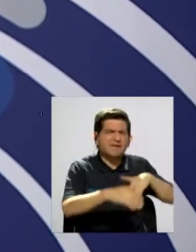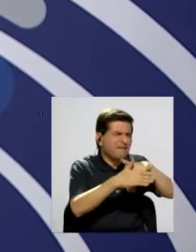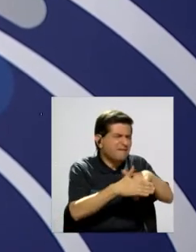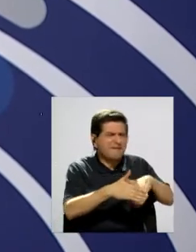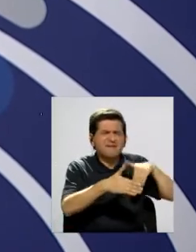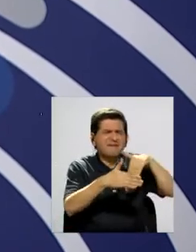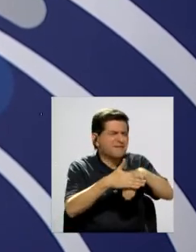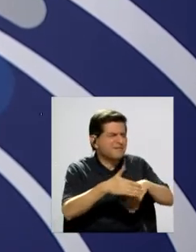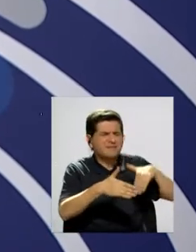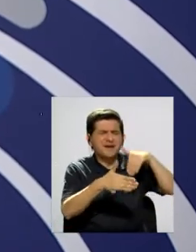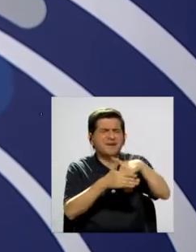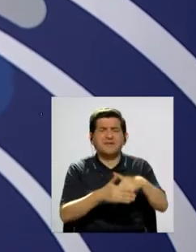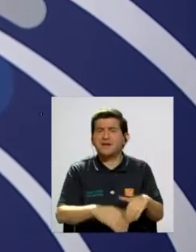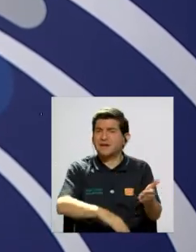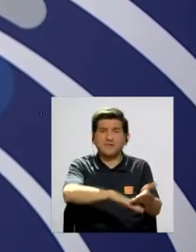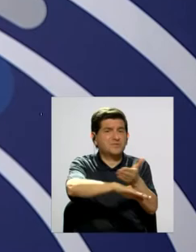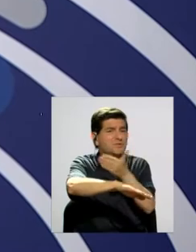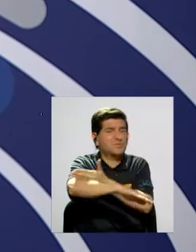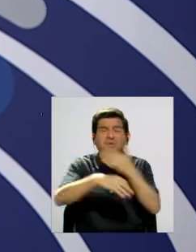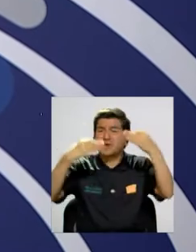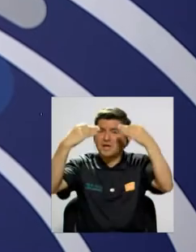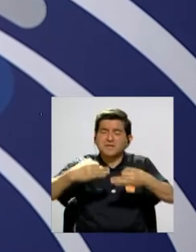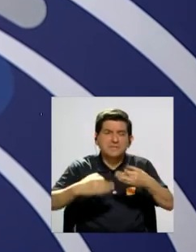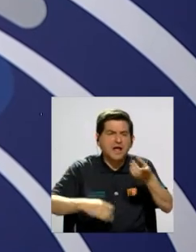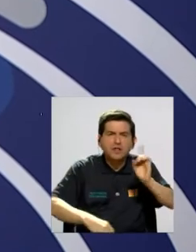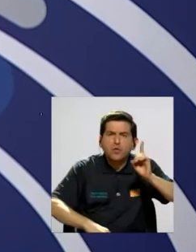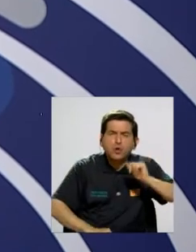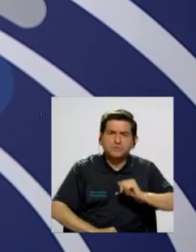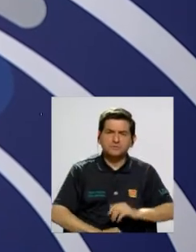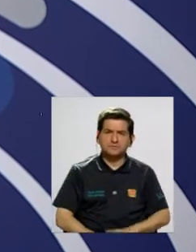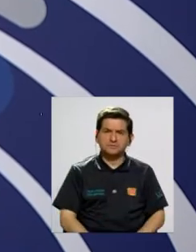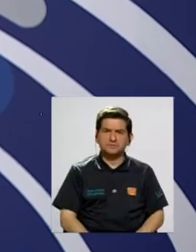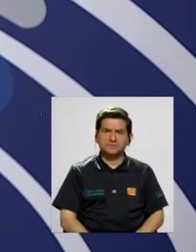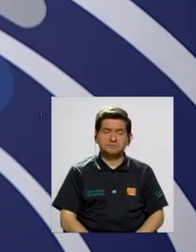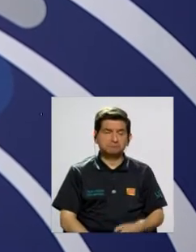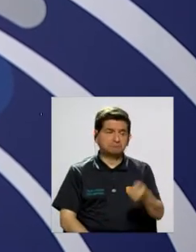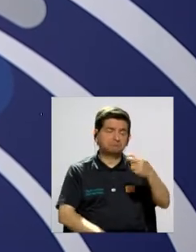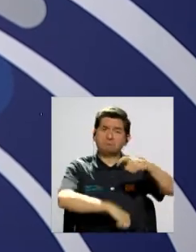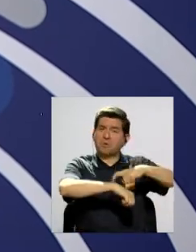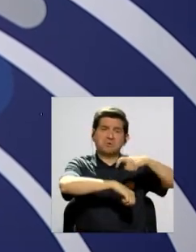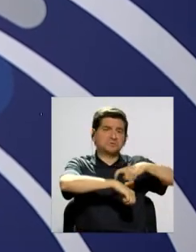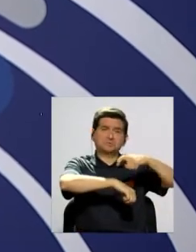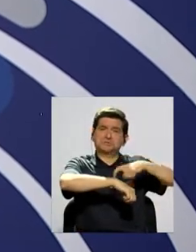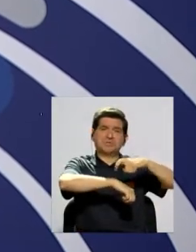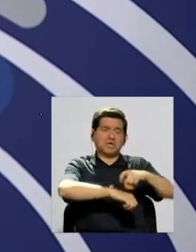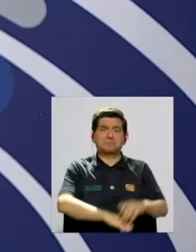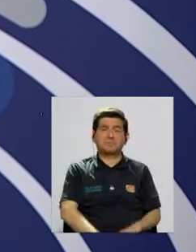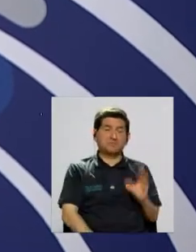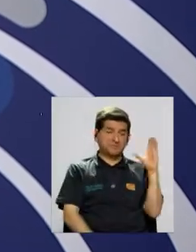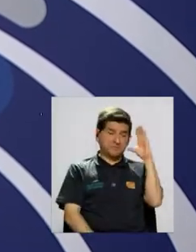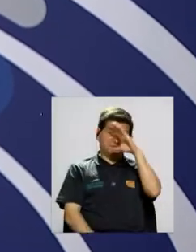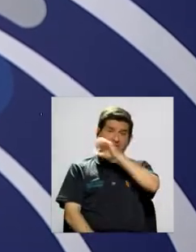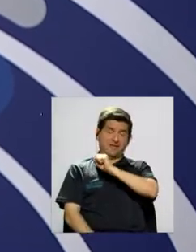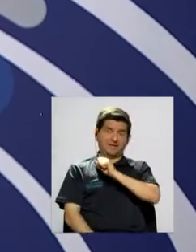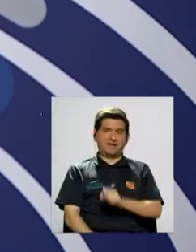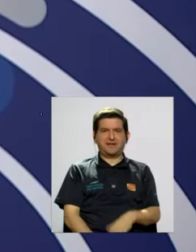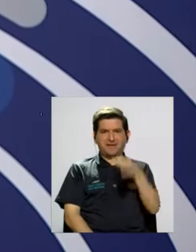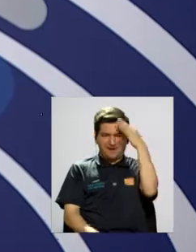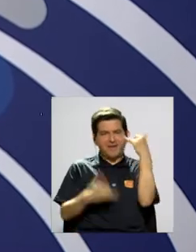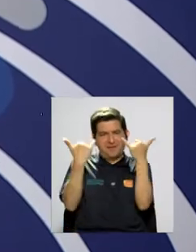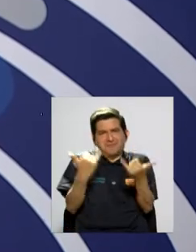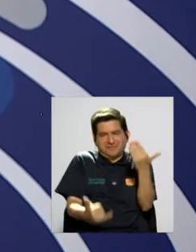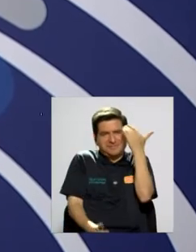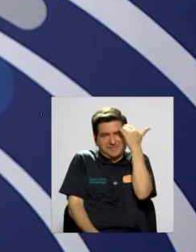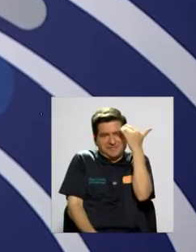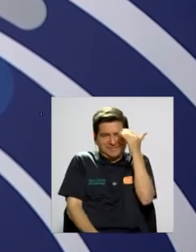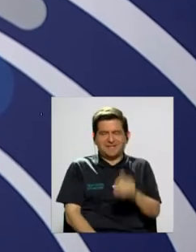que impiden avanzar en la toma de decisiones, en muy poco tiempo se van a dar cuenta, como ya creo que lo saben,